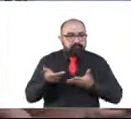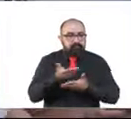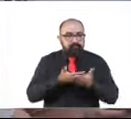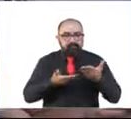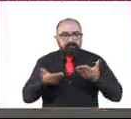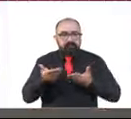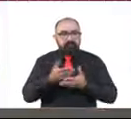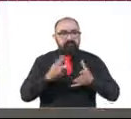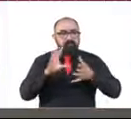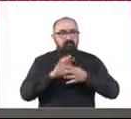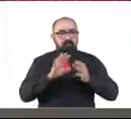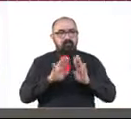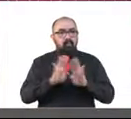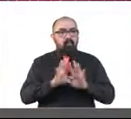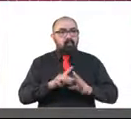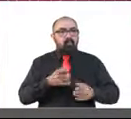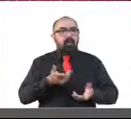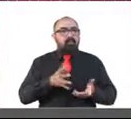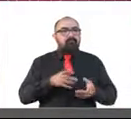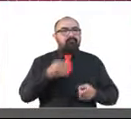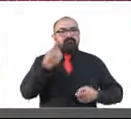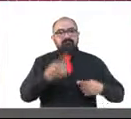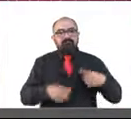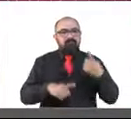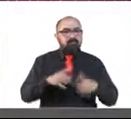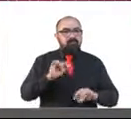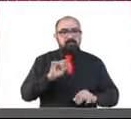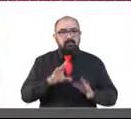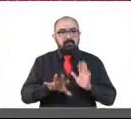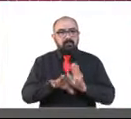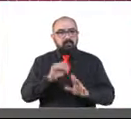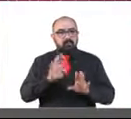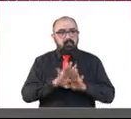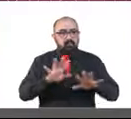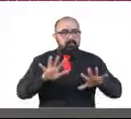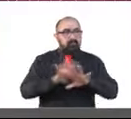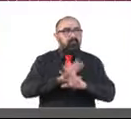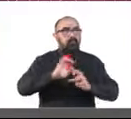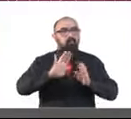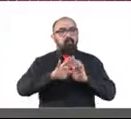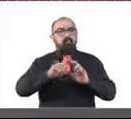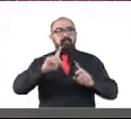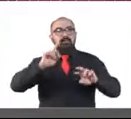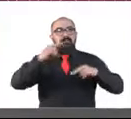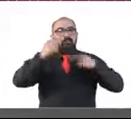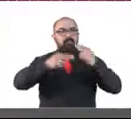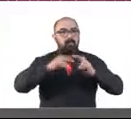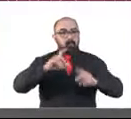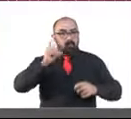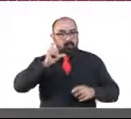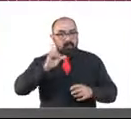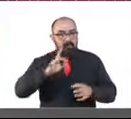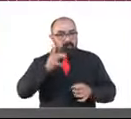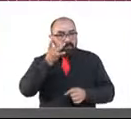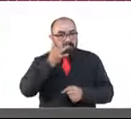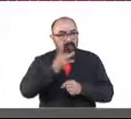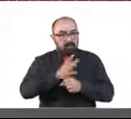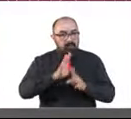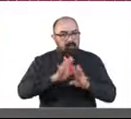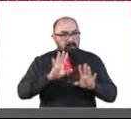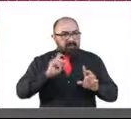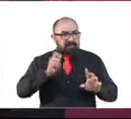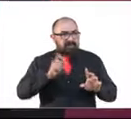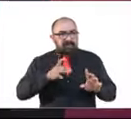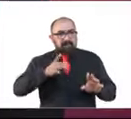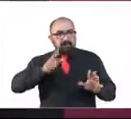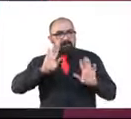puede entrar en cualquier tema ambiental, sin embargo, cuando se creó, la decisión del órgano de gobierno fue que se enfocara a la calidad